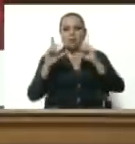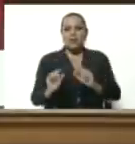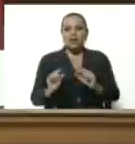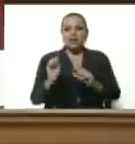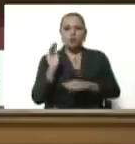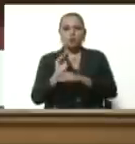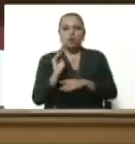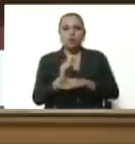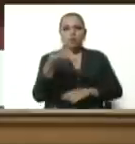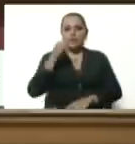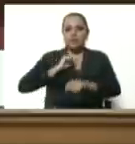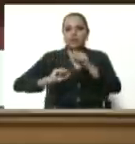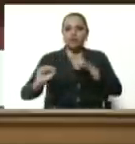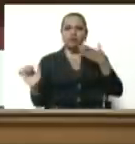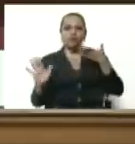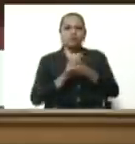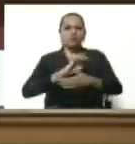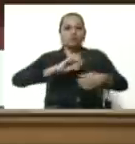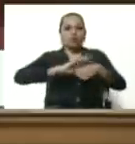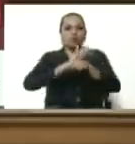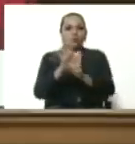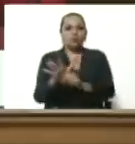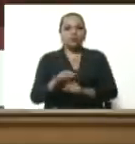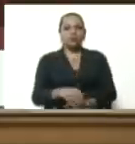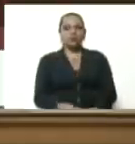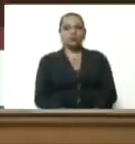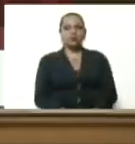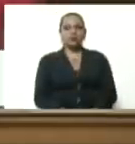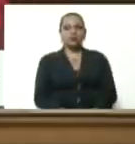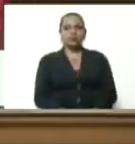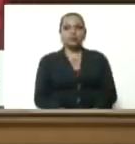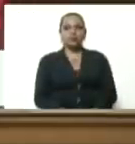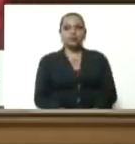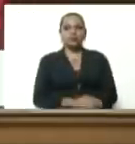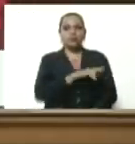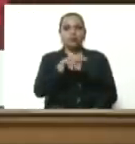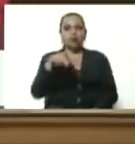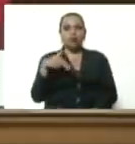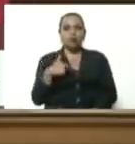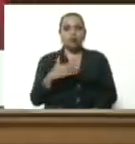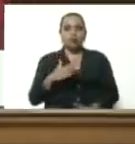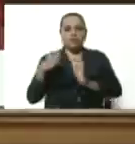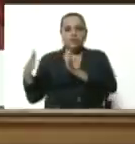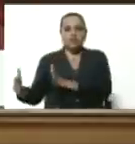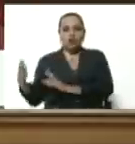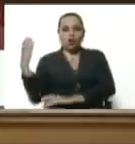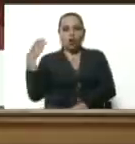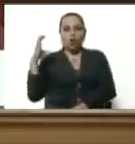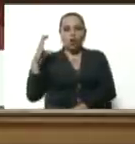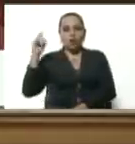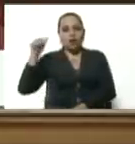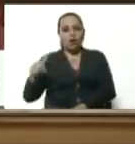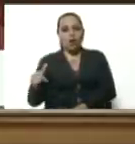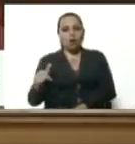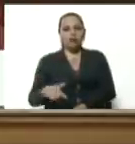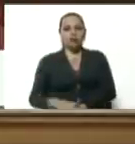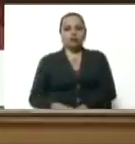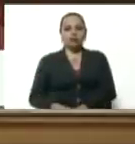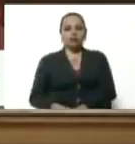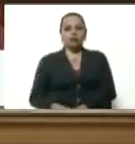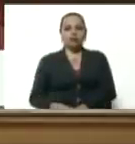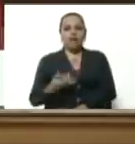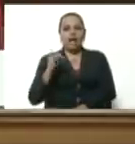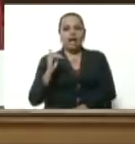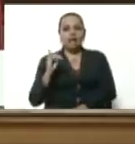preparado para enfrentar la pandemia del COVID. Nuestros vecinos, Colombia, hoy entra al